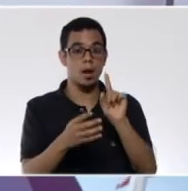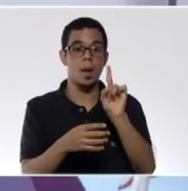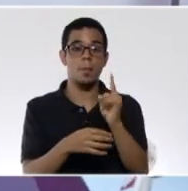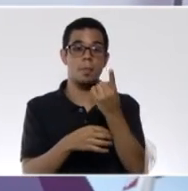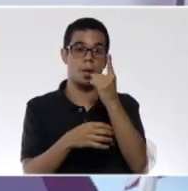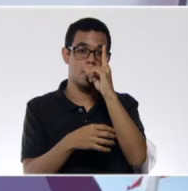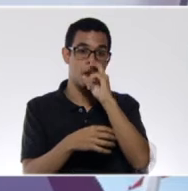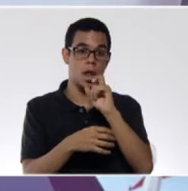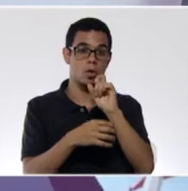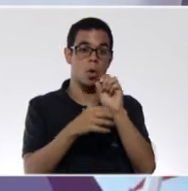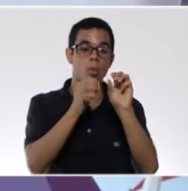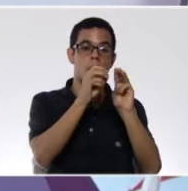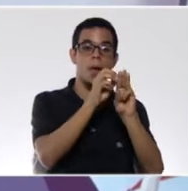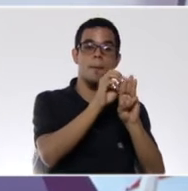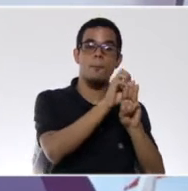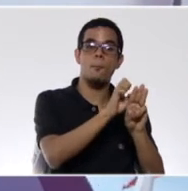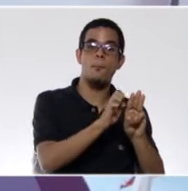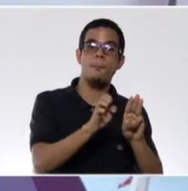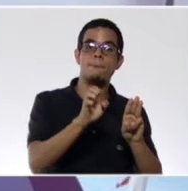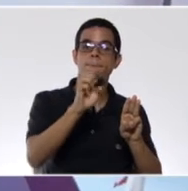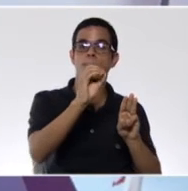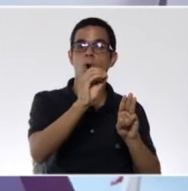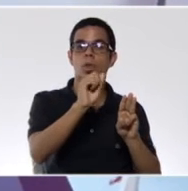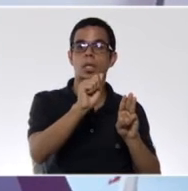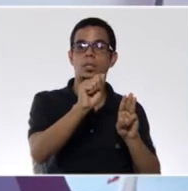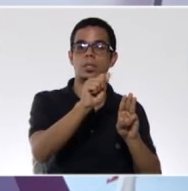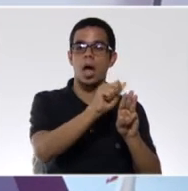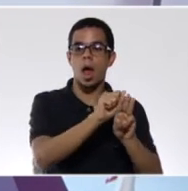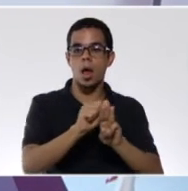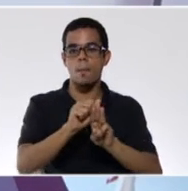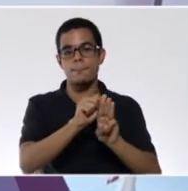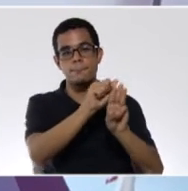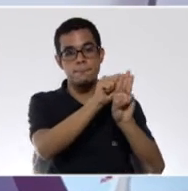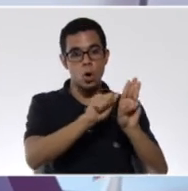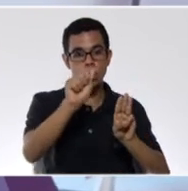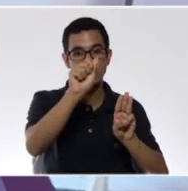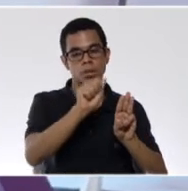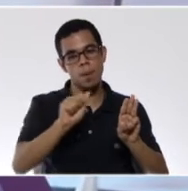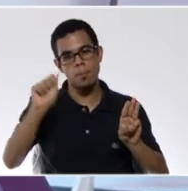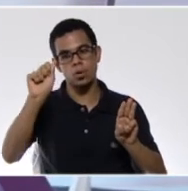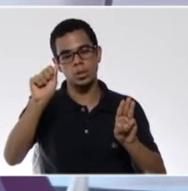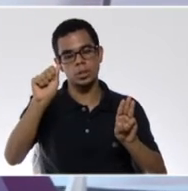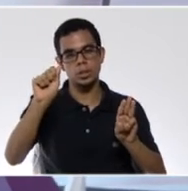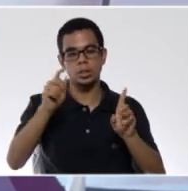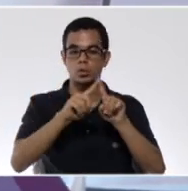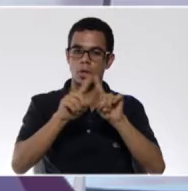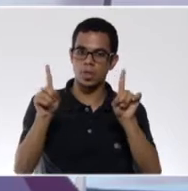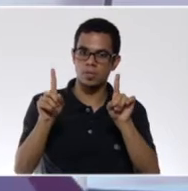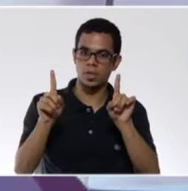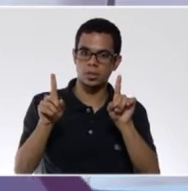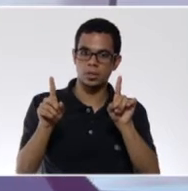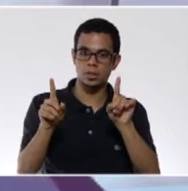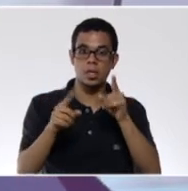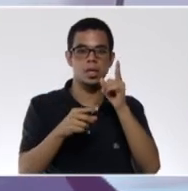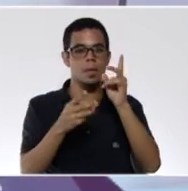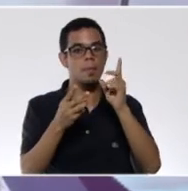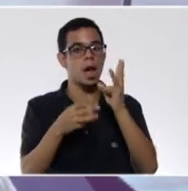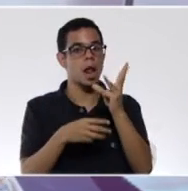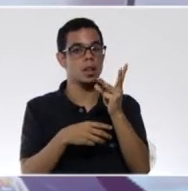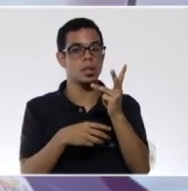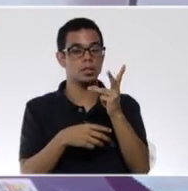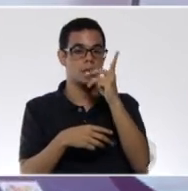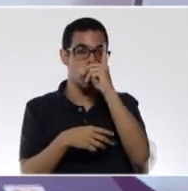de una potencia, para segundo año la suma por su diferencia, y para tercer año el teorema de